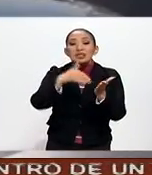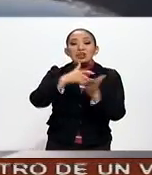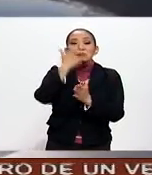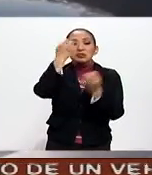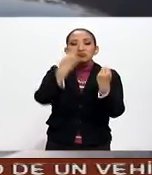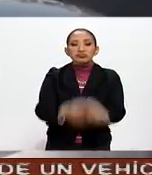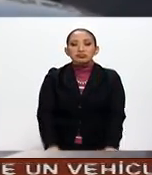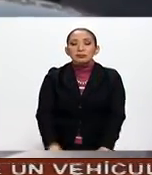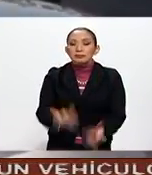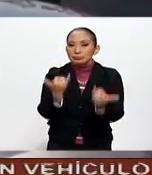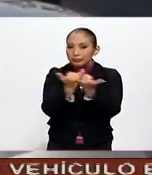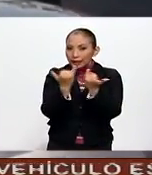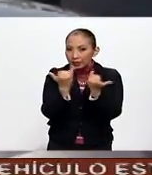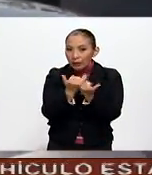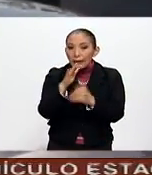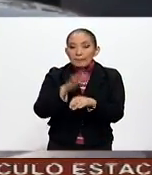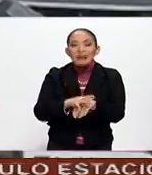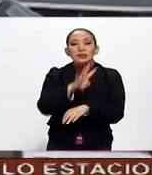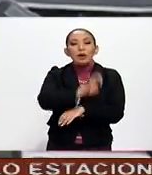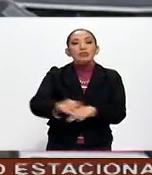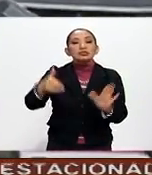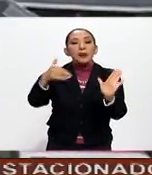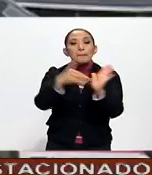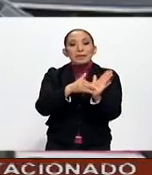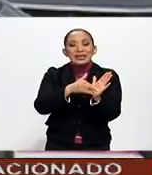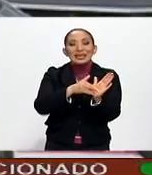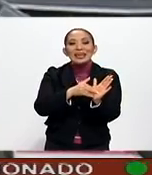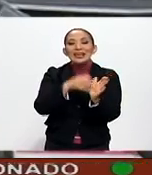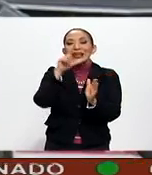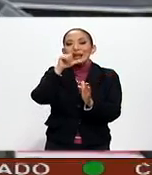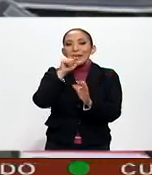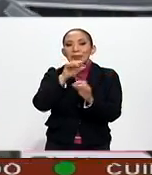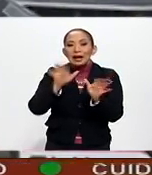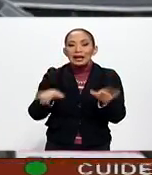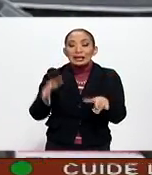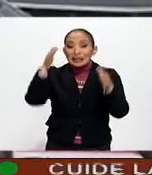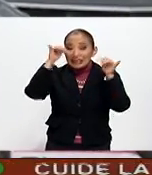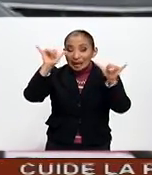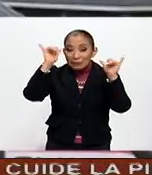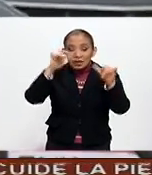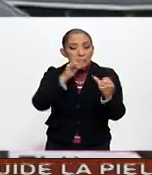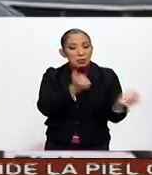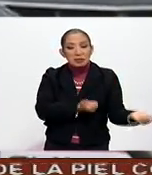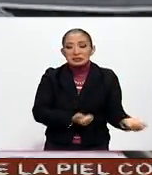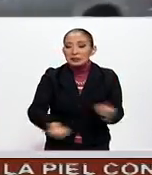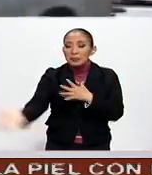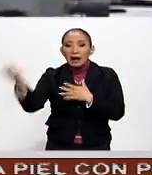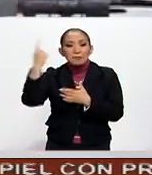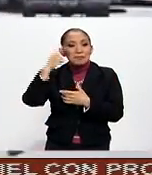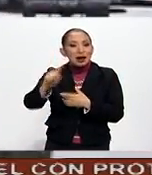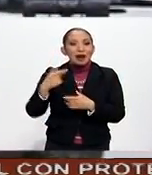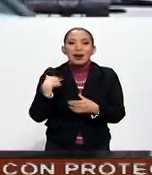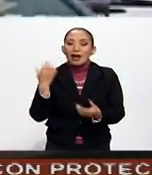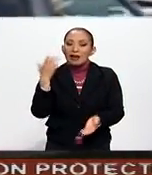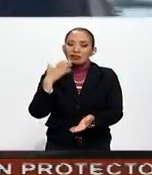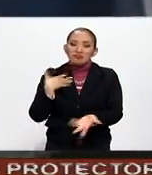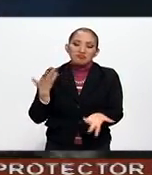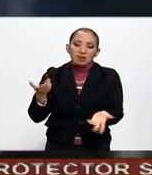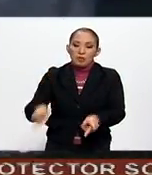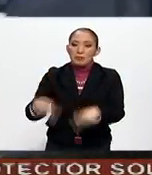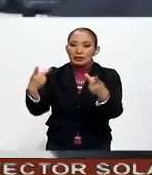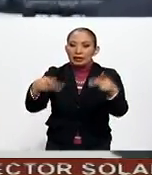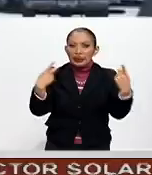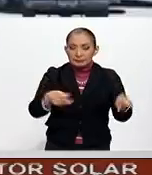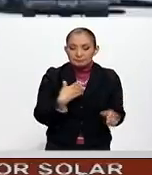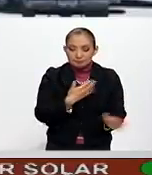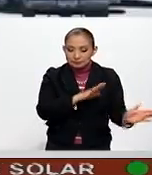de pesos. De igual forma, más de 400,000 aves y 12,000 cabezas de ganado no han podido ser desplazadas. En lo relacionado